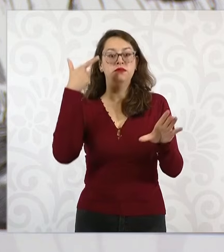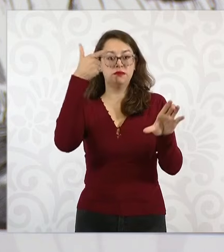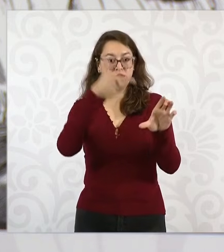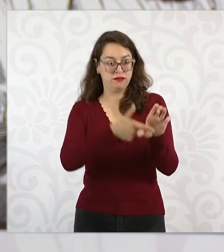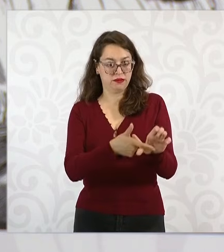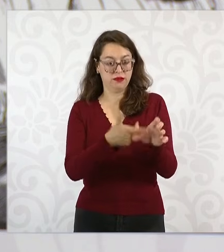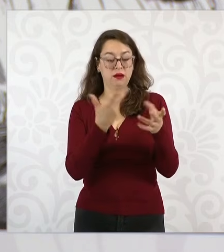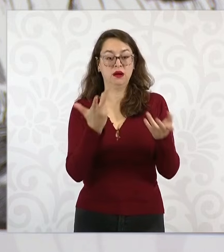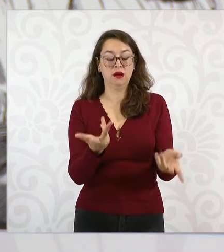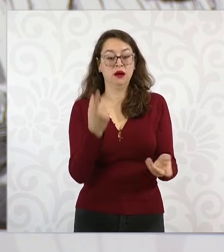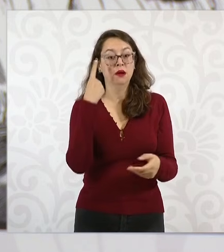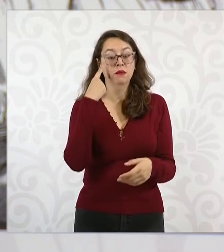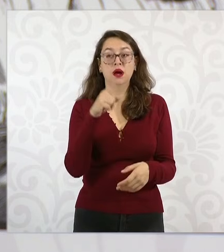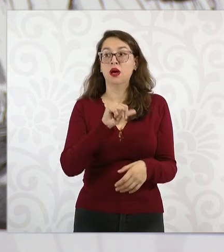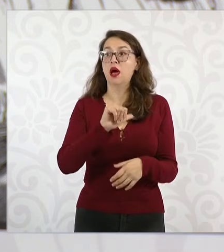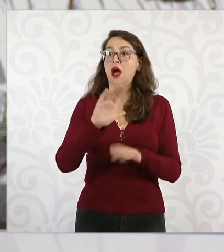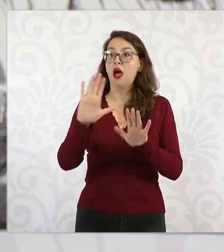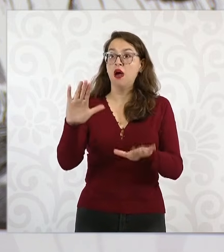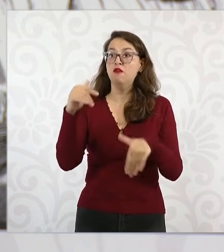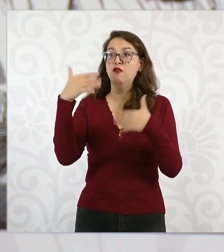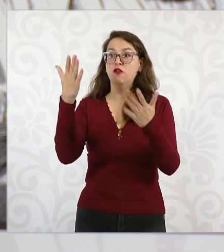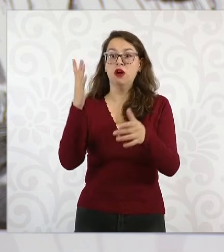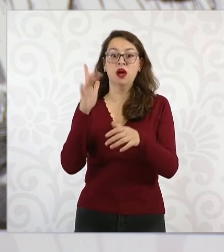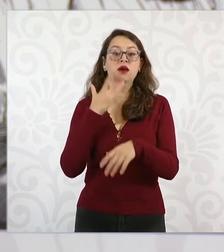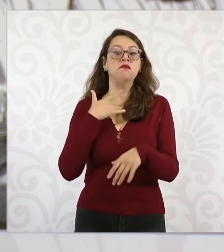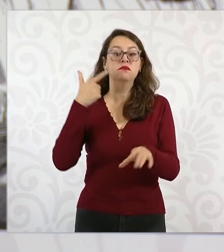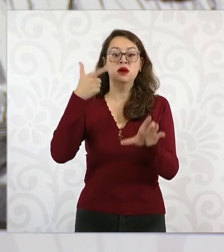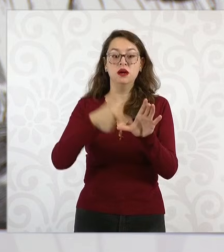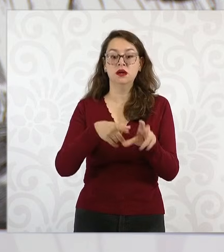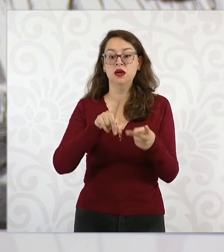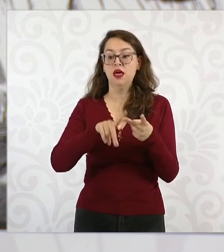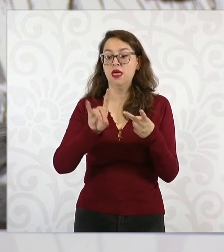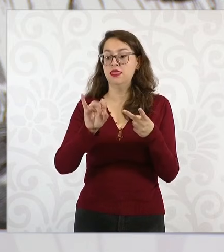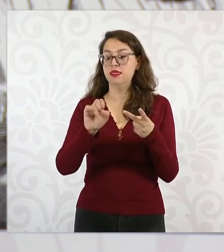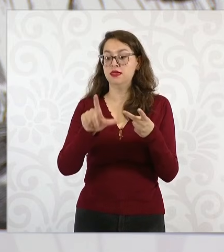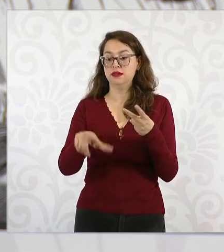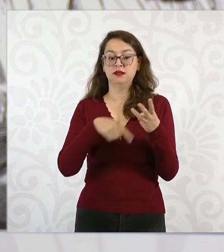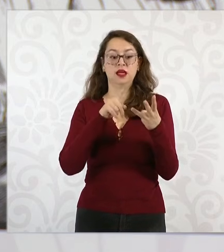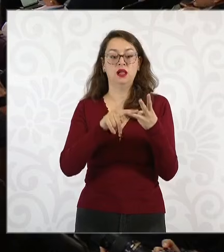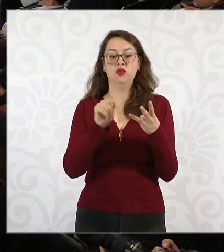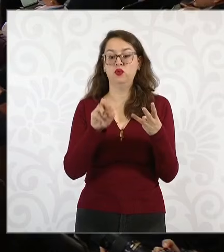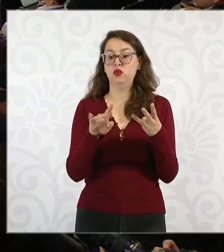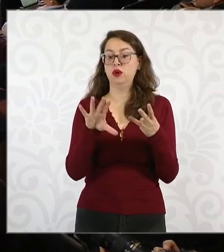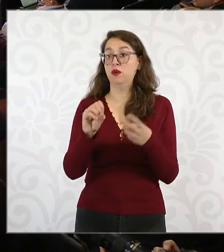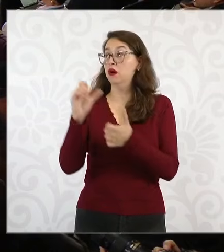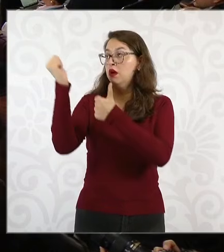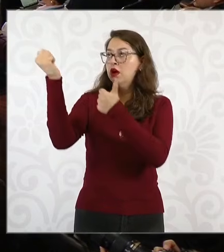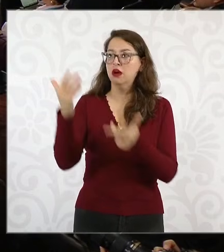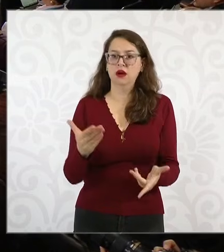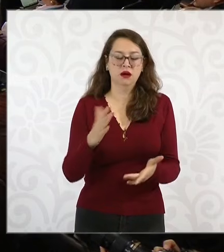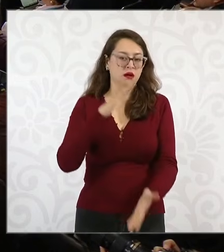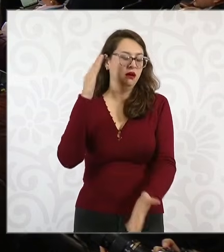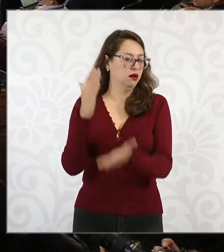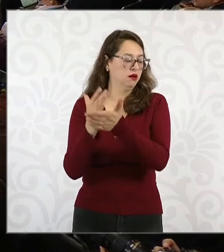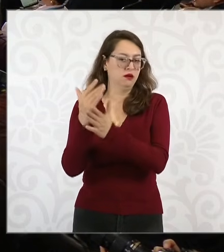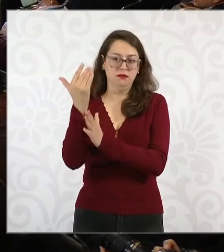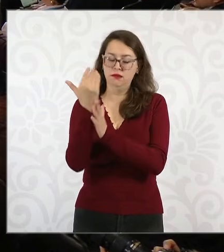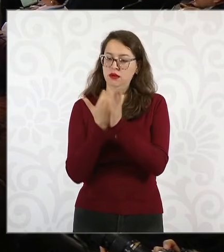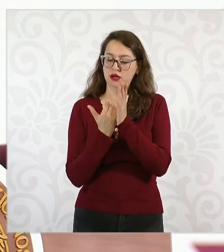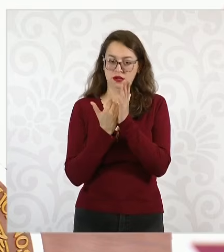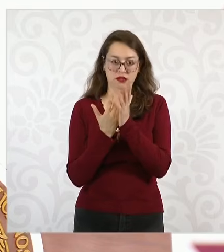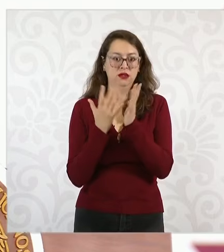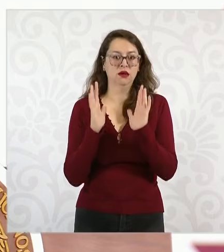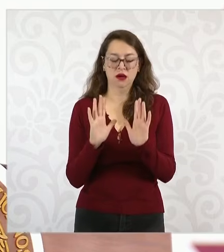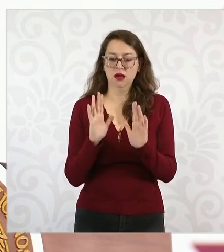disminuya al máximo la importación de gasolina, de diésel, de turbocinas, y que ya ha